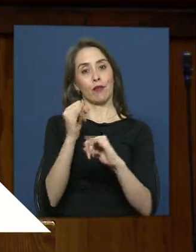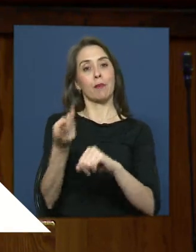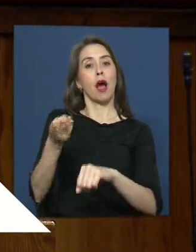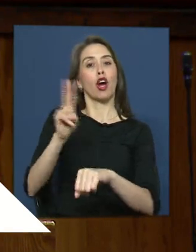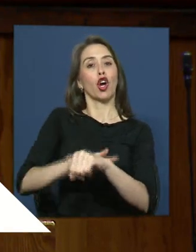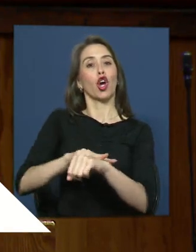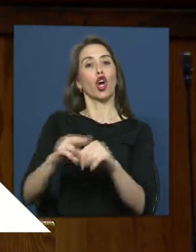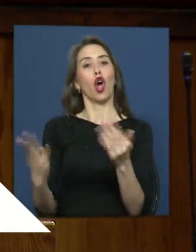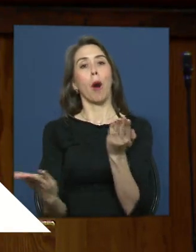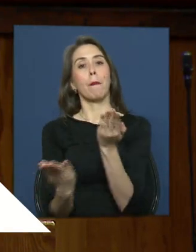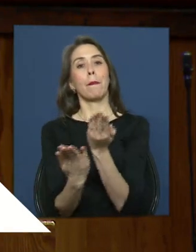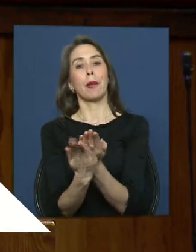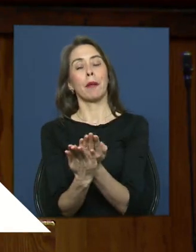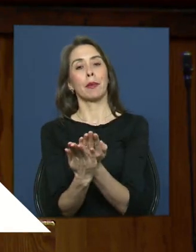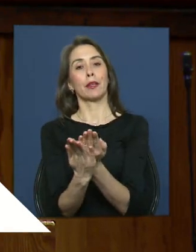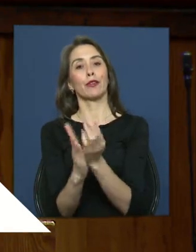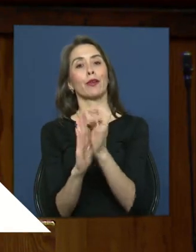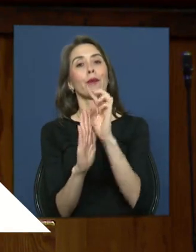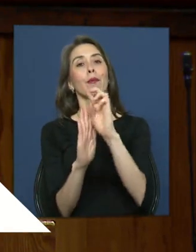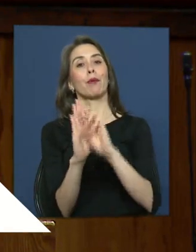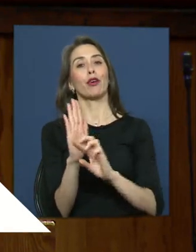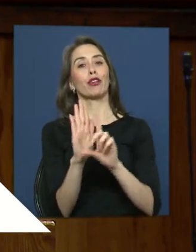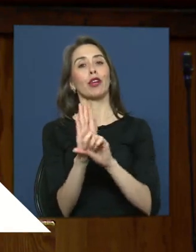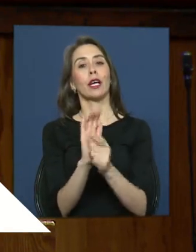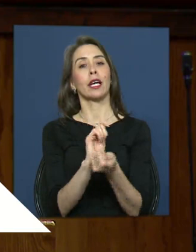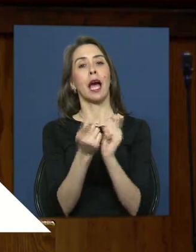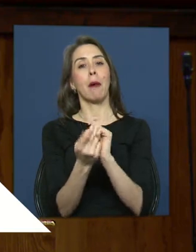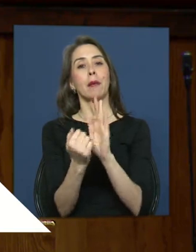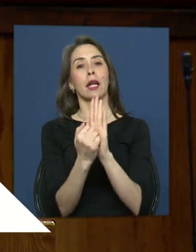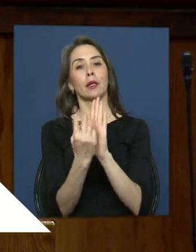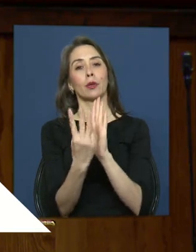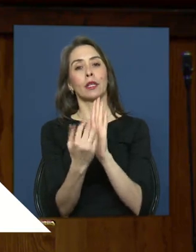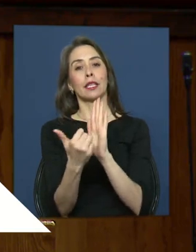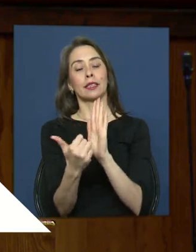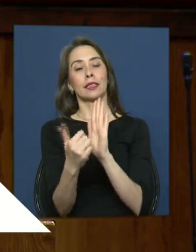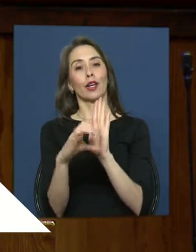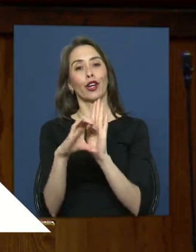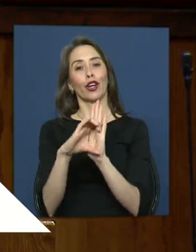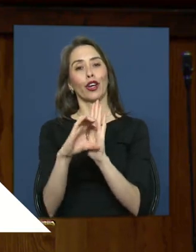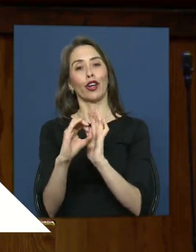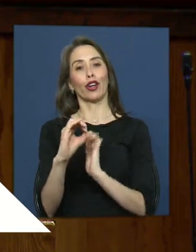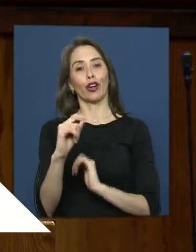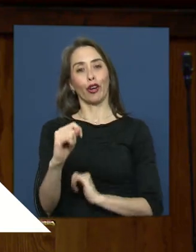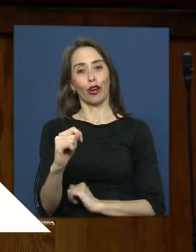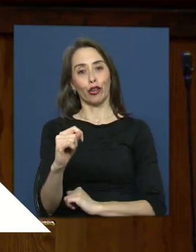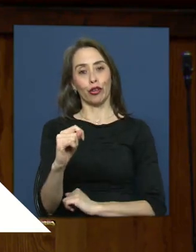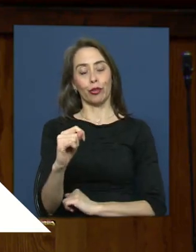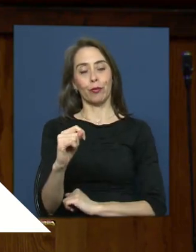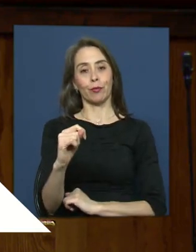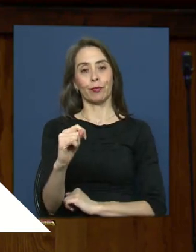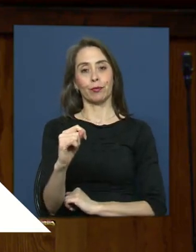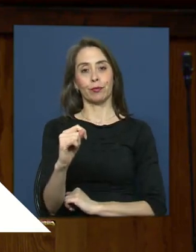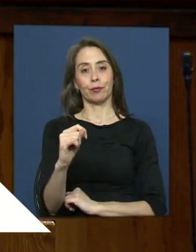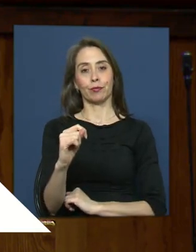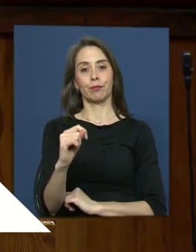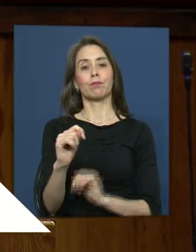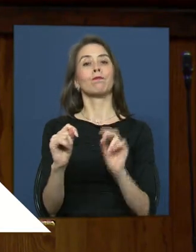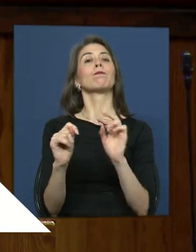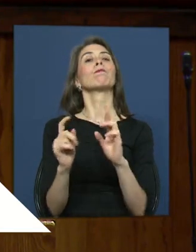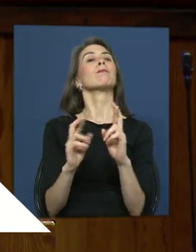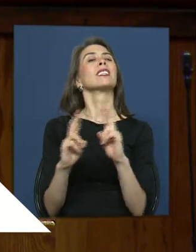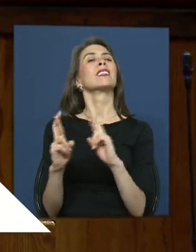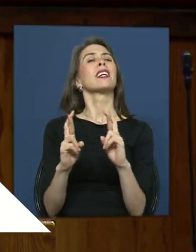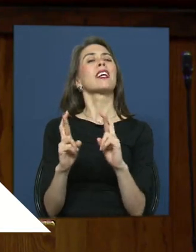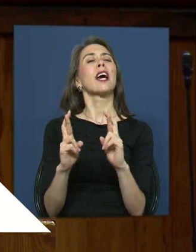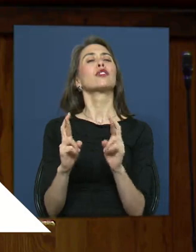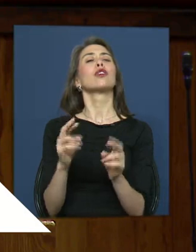complementario el proyecto de ley que modifica el artículo 36 del Código Orgánico de Tribunales relacionado